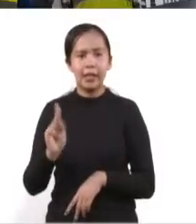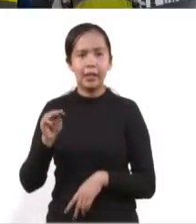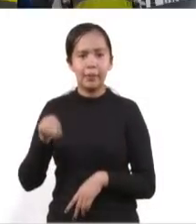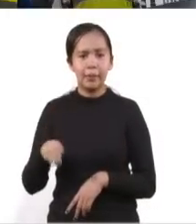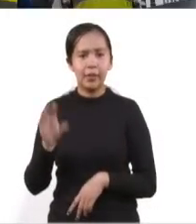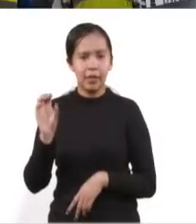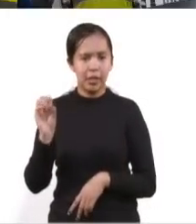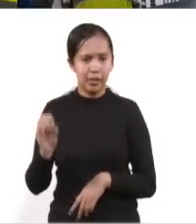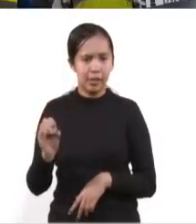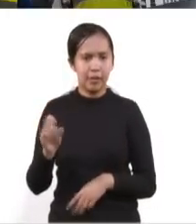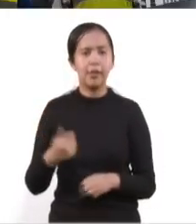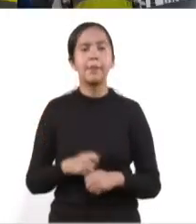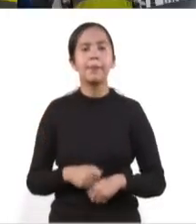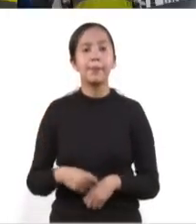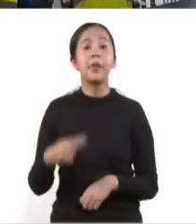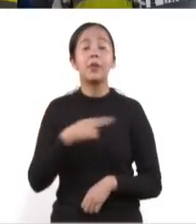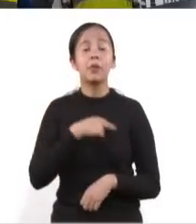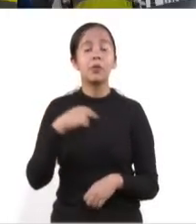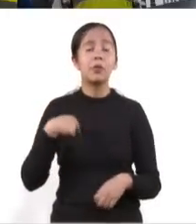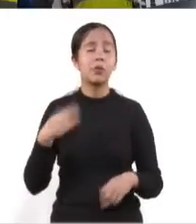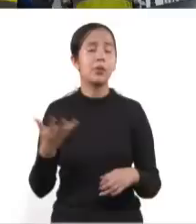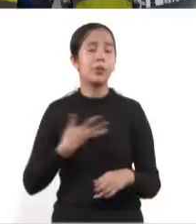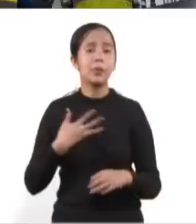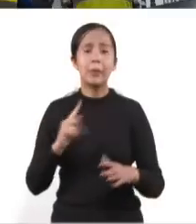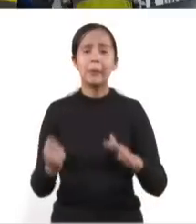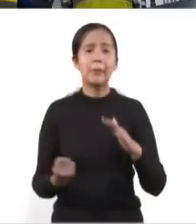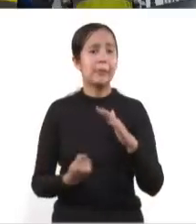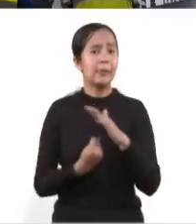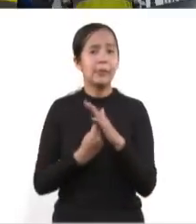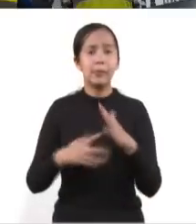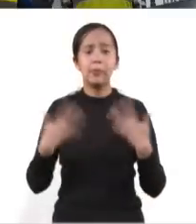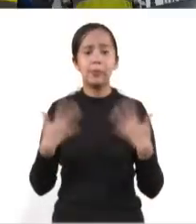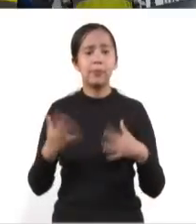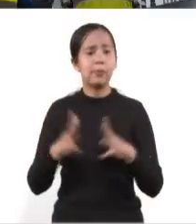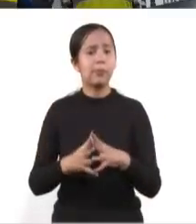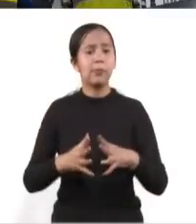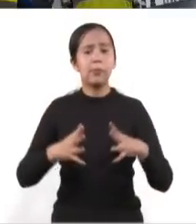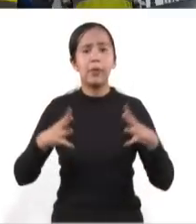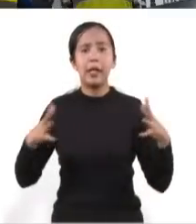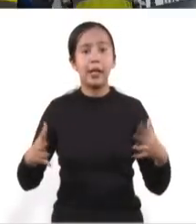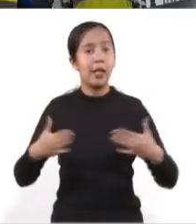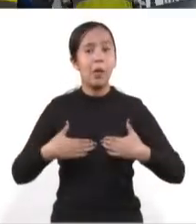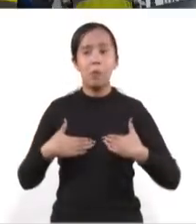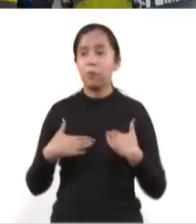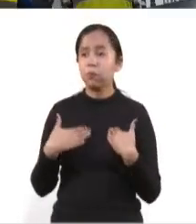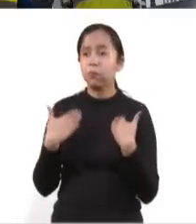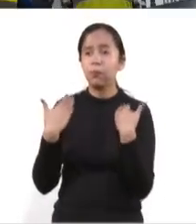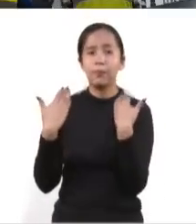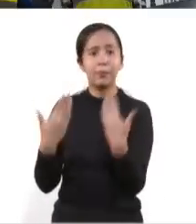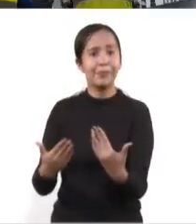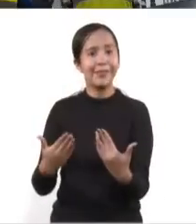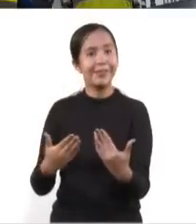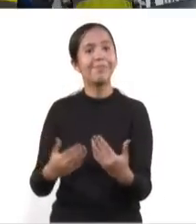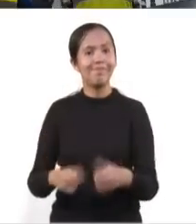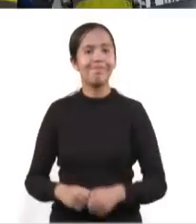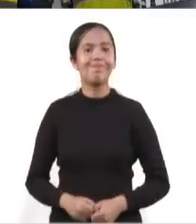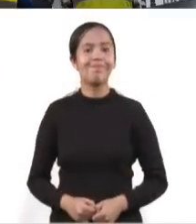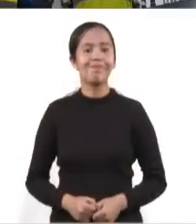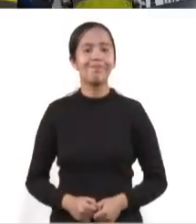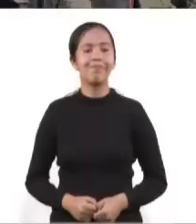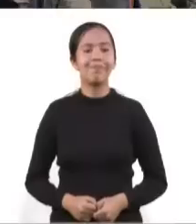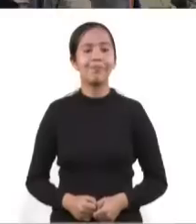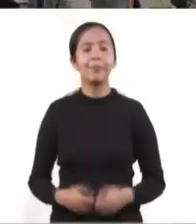Cero. Tendremos un sistema redundante con una altísima confiabilidad de servicio.